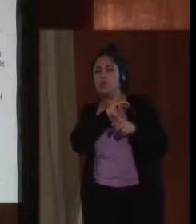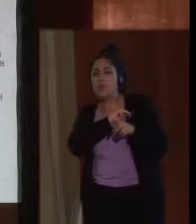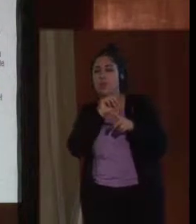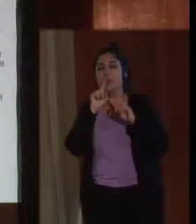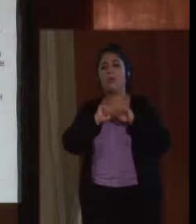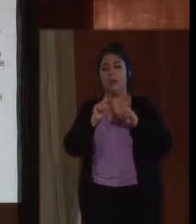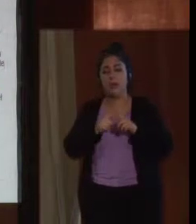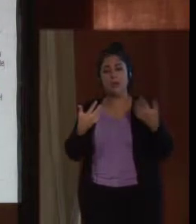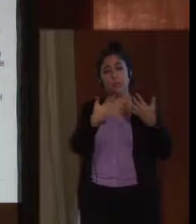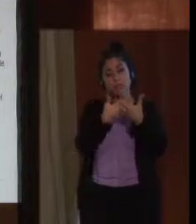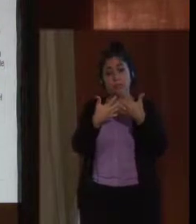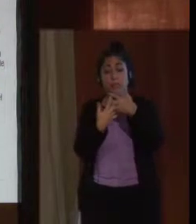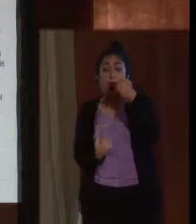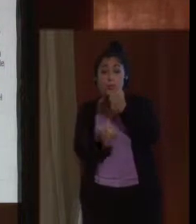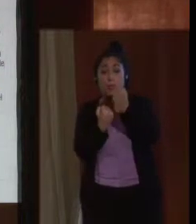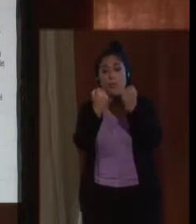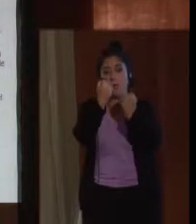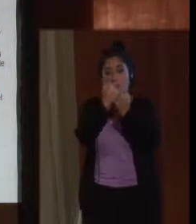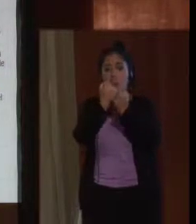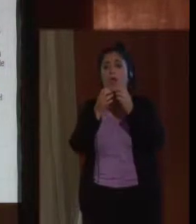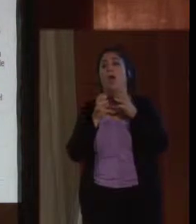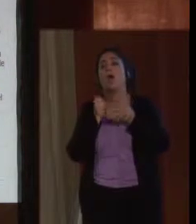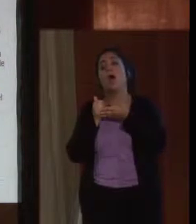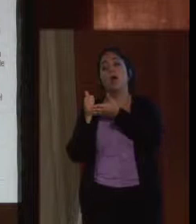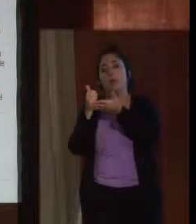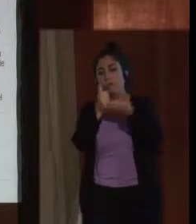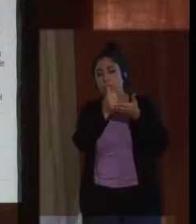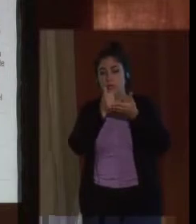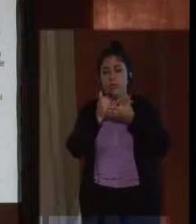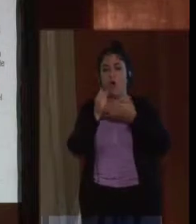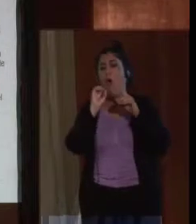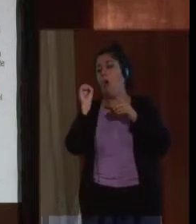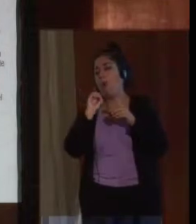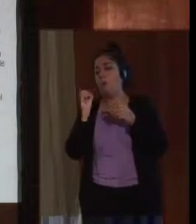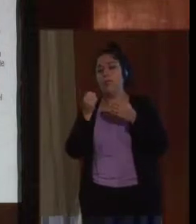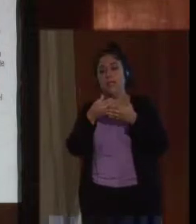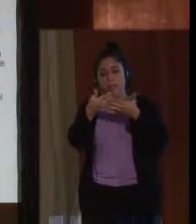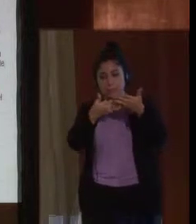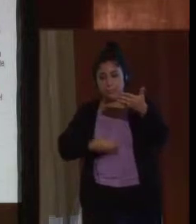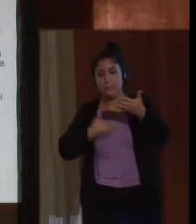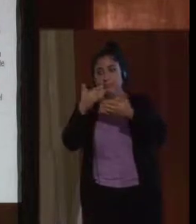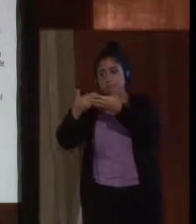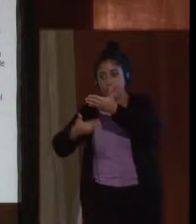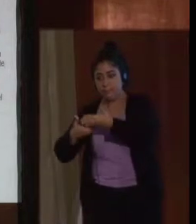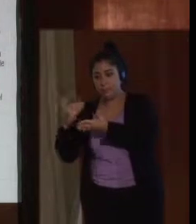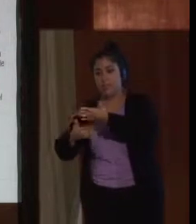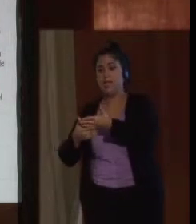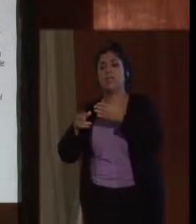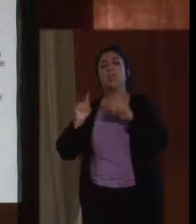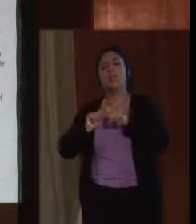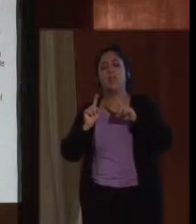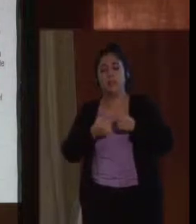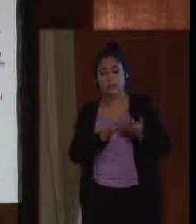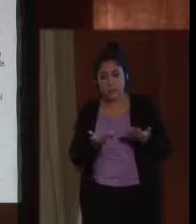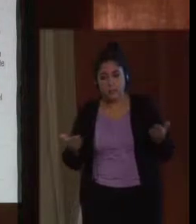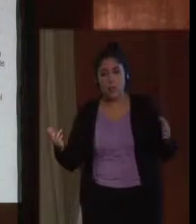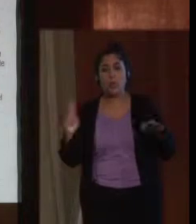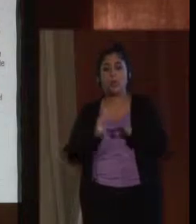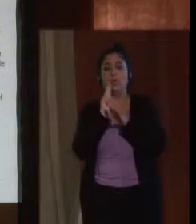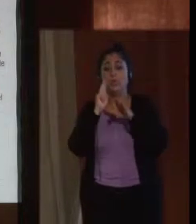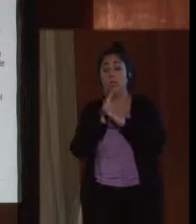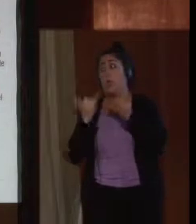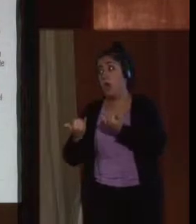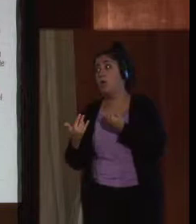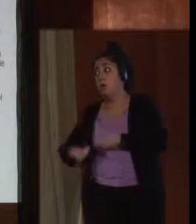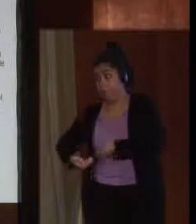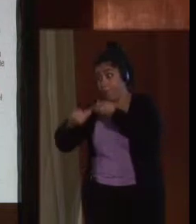hoy también estoy dejando aquí en la mesa algunas publicaciones para que ustedes lo puedan tomar. Se tiene todos